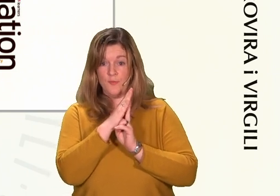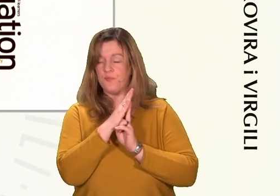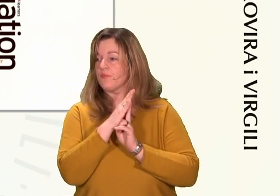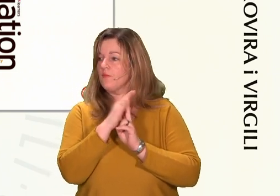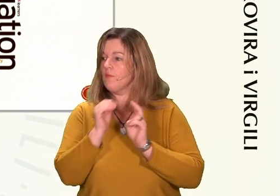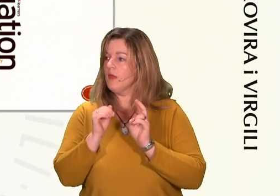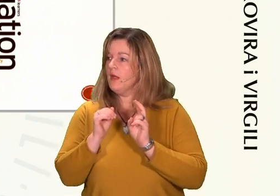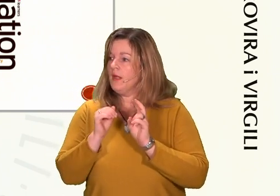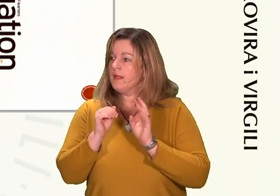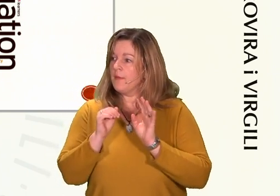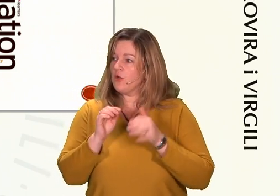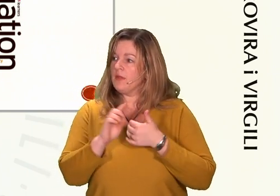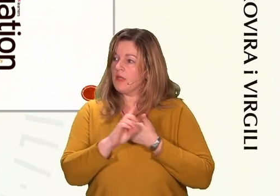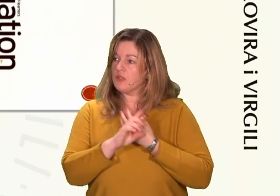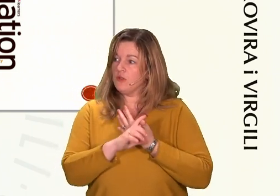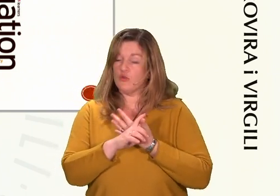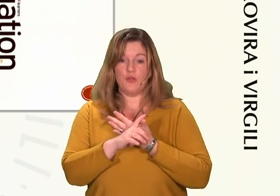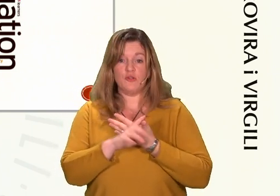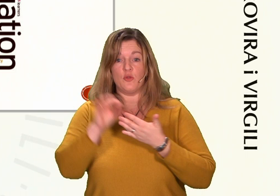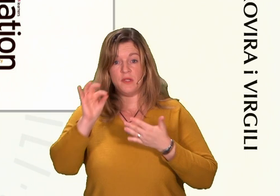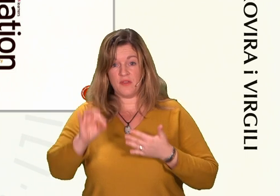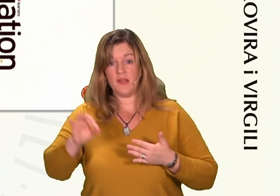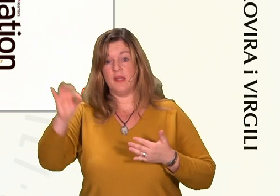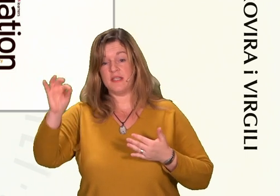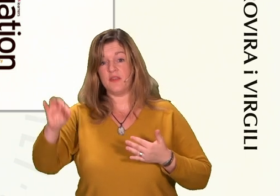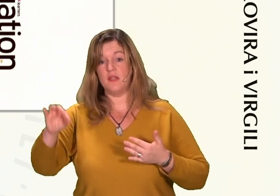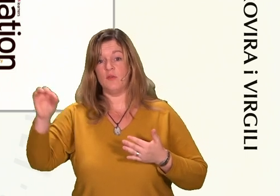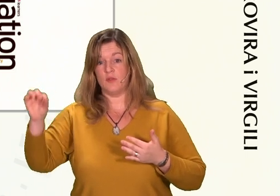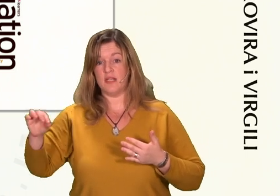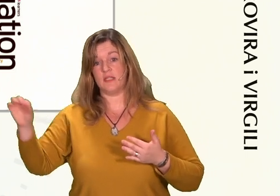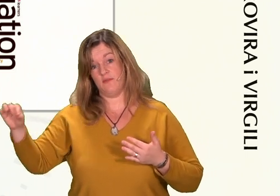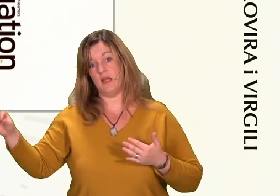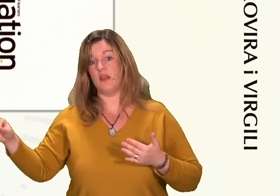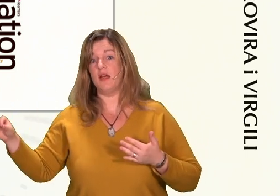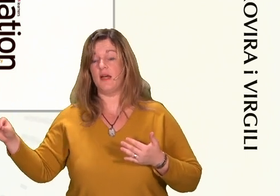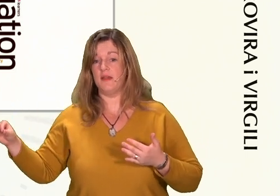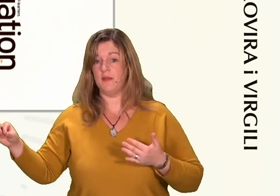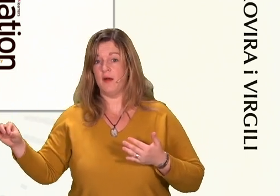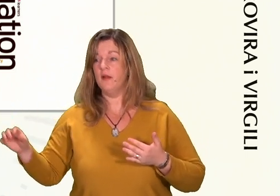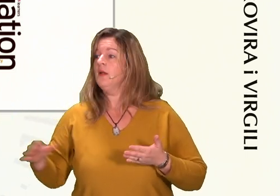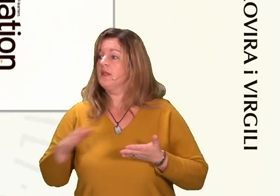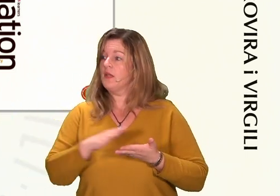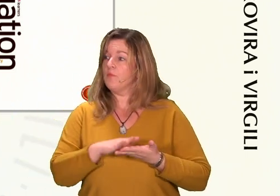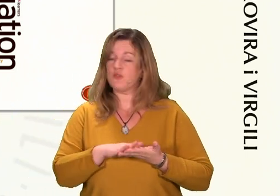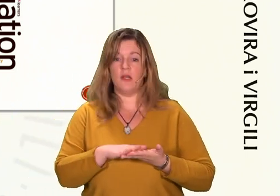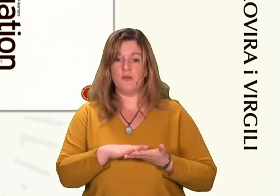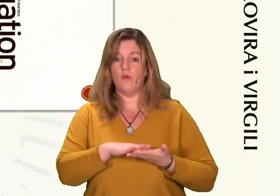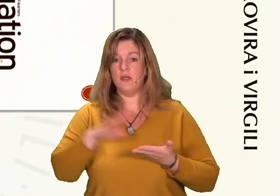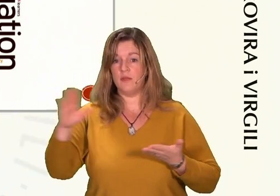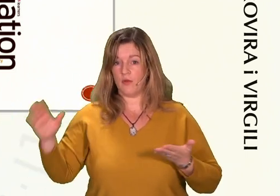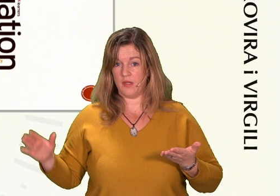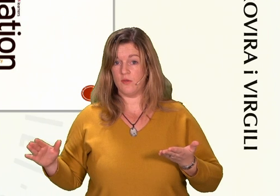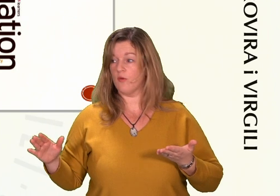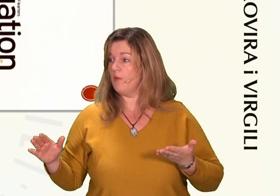julio. También comentaros que los cuestionarios de autoaprendizaje que iréis haciendo tras finalizar cada tema tienen un peso en la nota